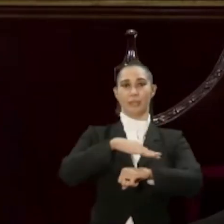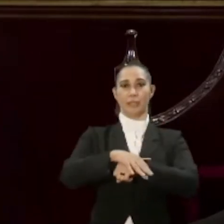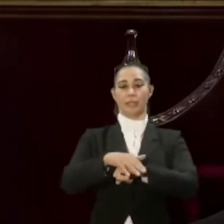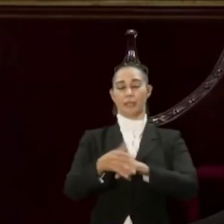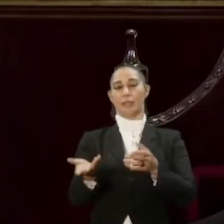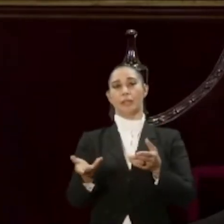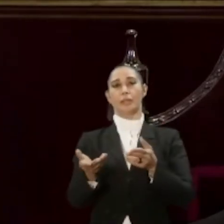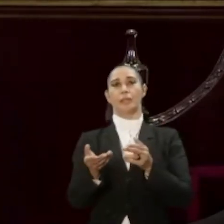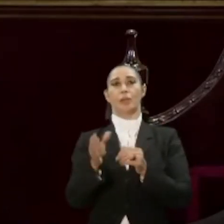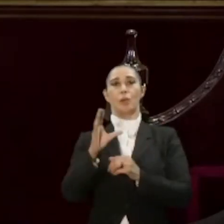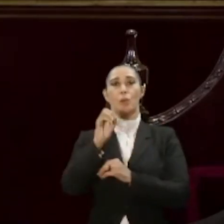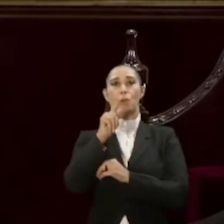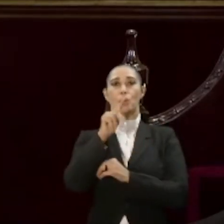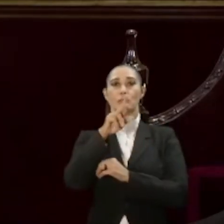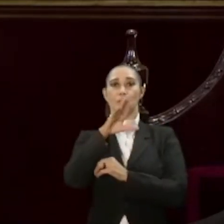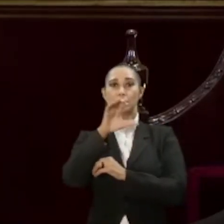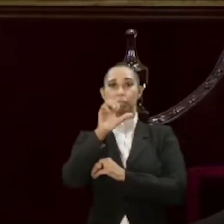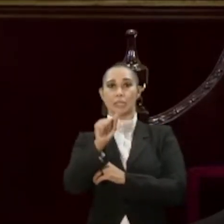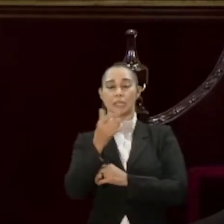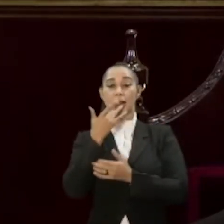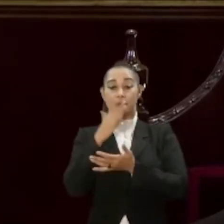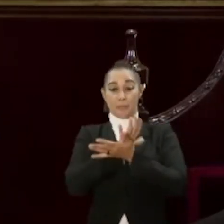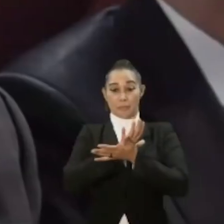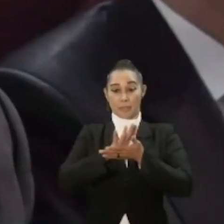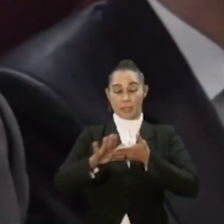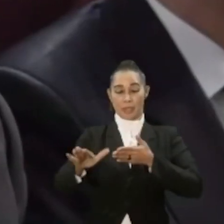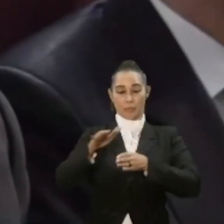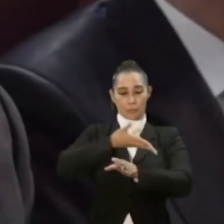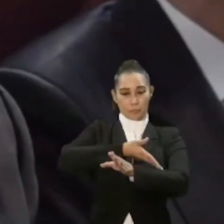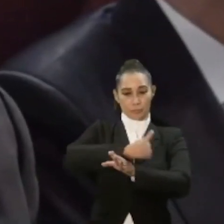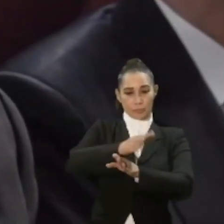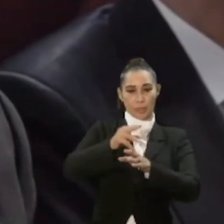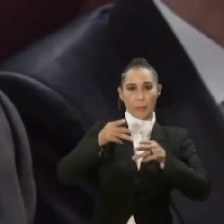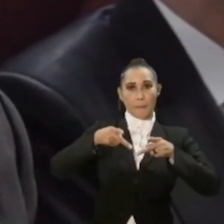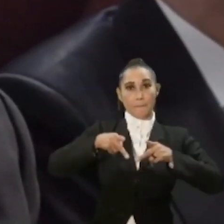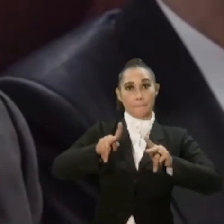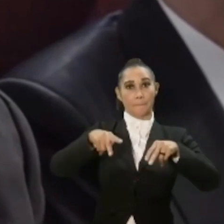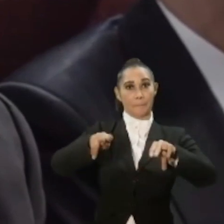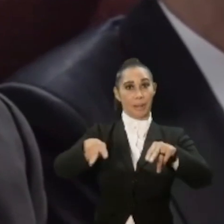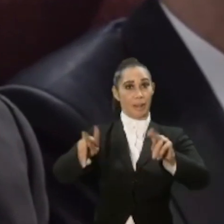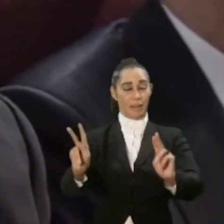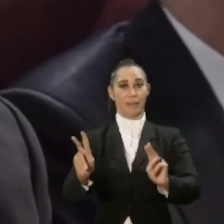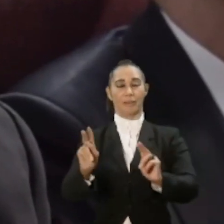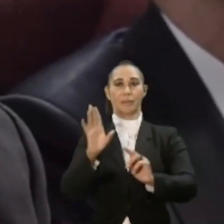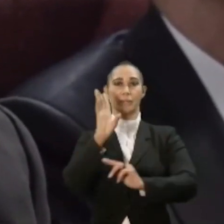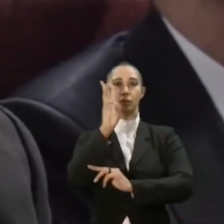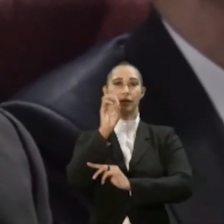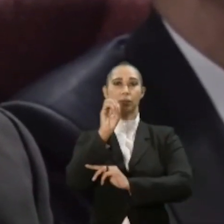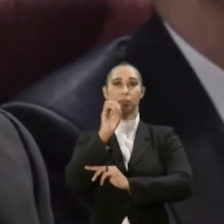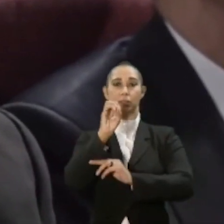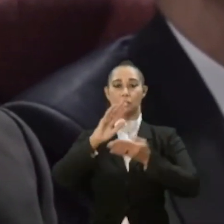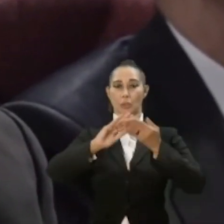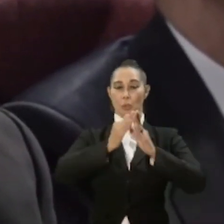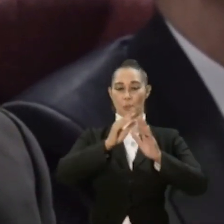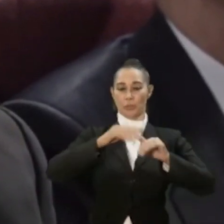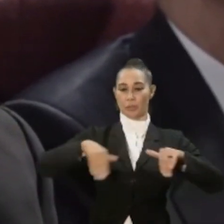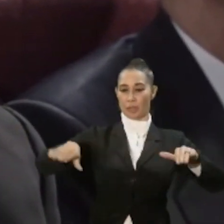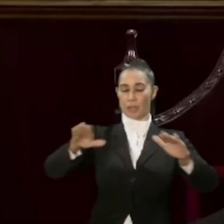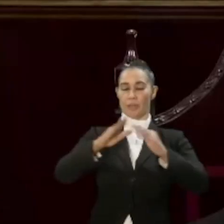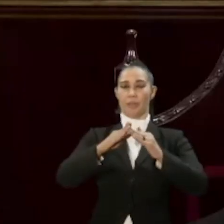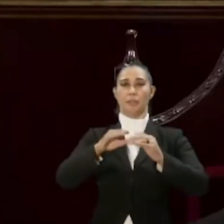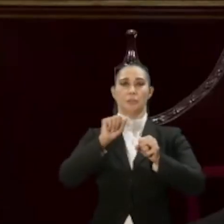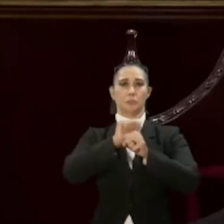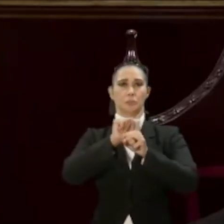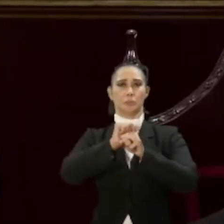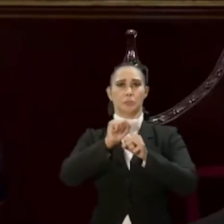restauración costera y saneamos más de 14 kilómetros de costa y playa en 60 localidades de nuestro país a través de la